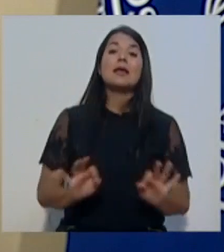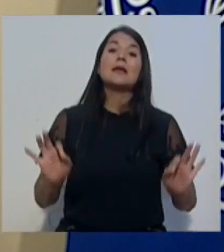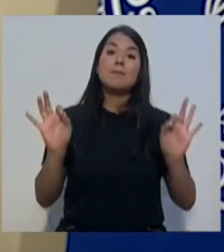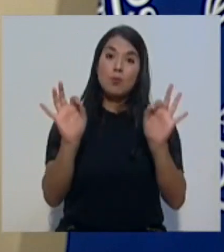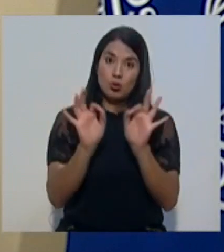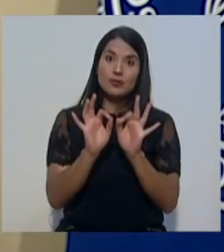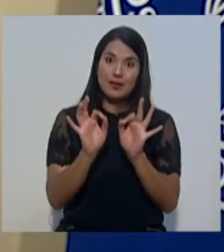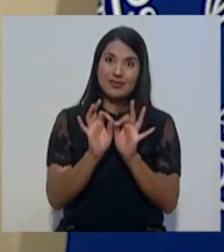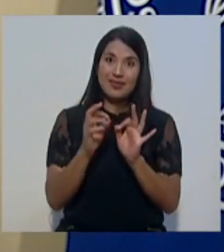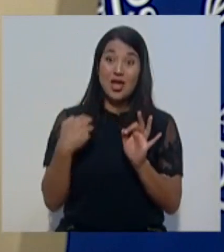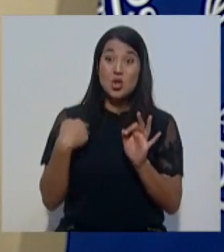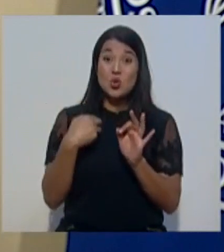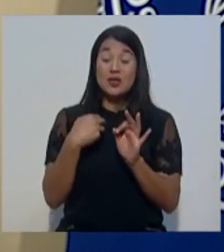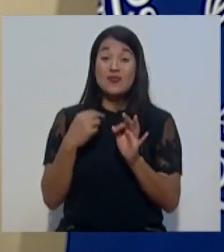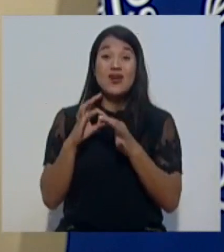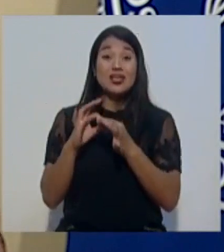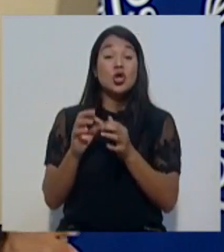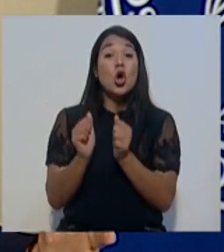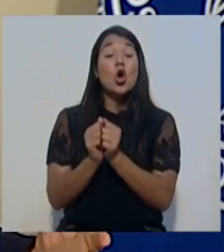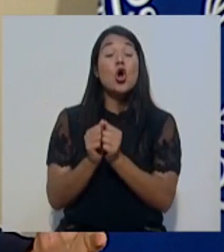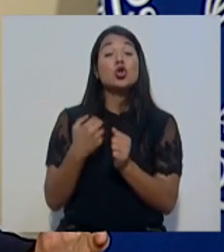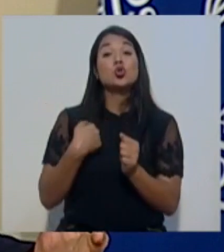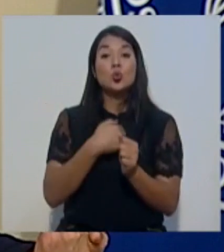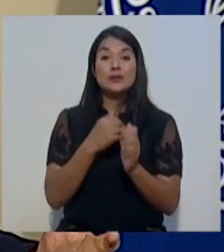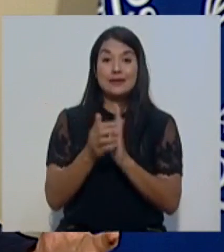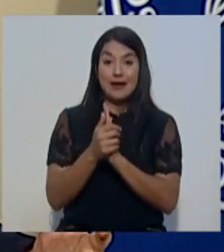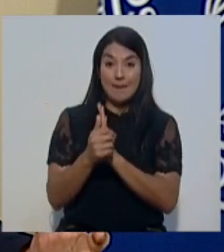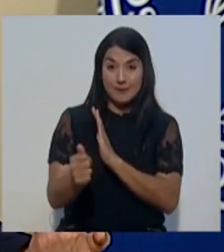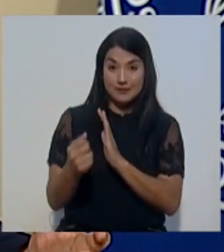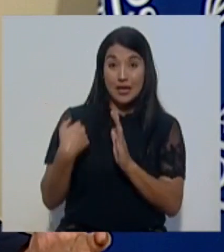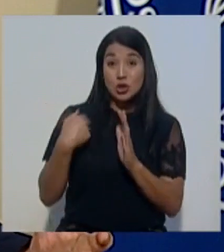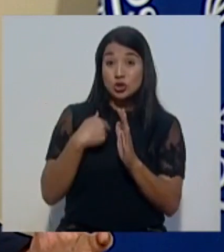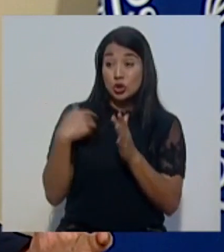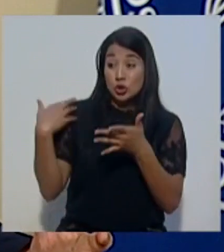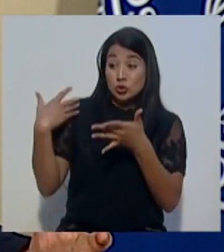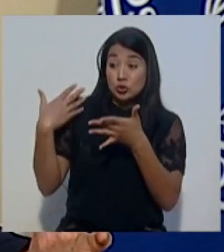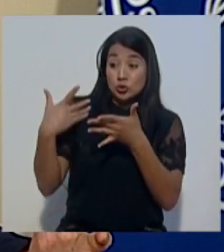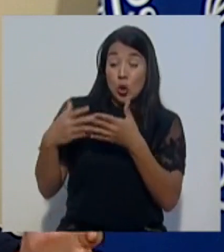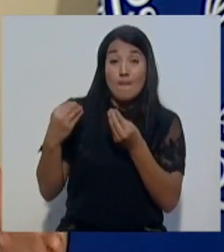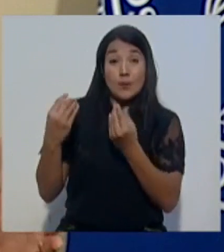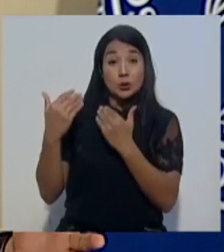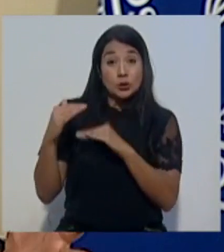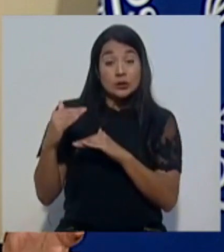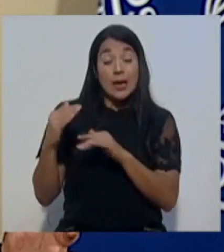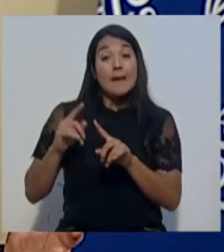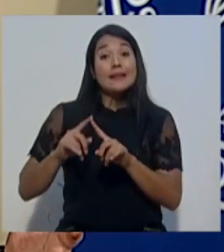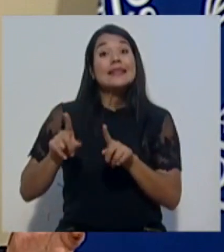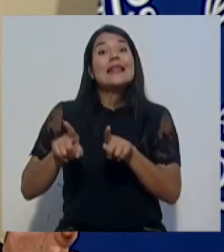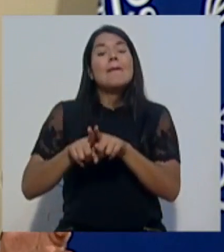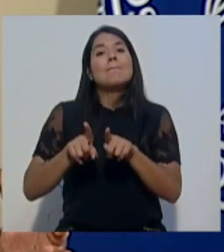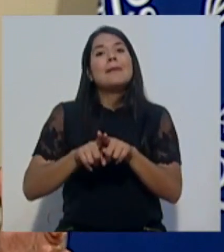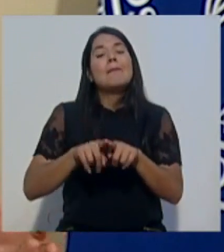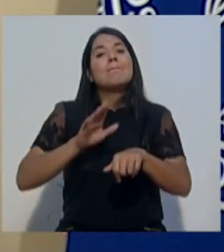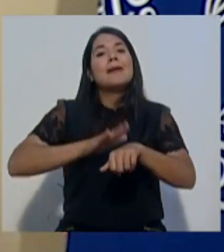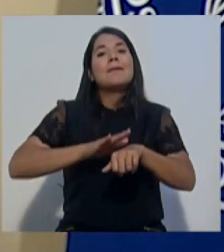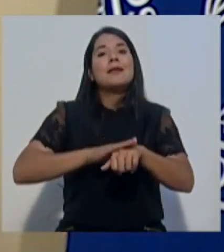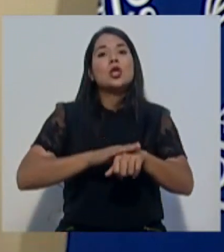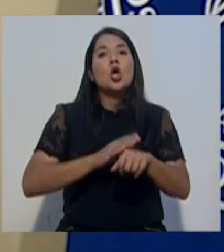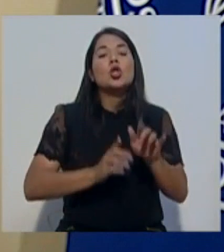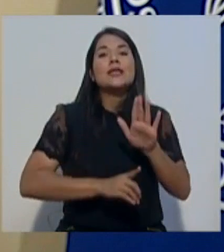nuestra capacidad instalada. Todo este tiempo en que hemos sido más restrictivos nos ha permitido hacer al país ese tipo de